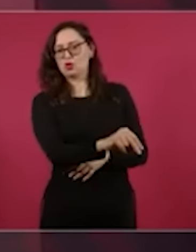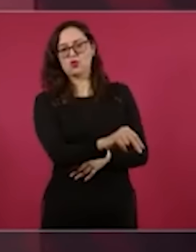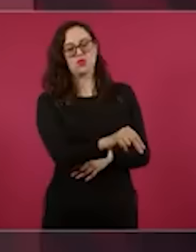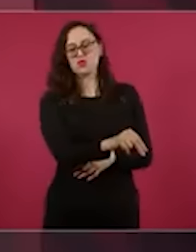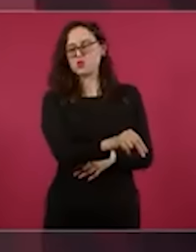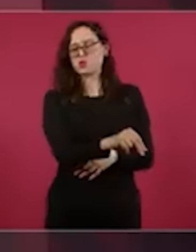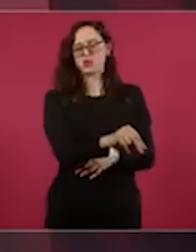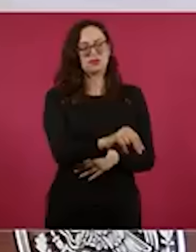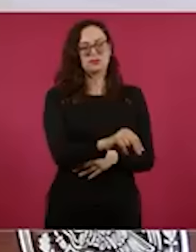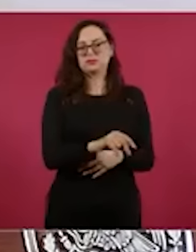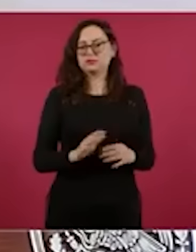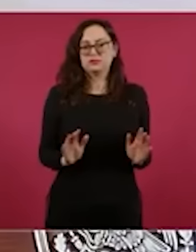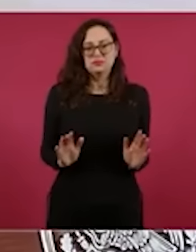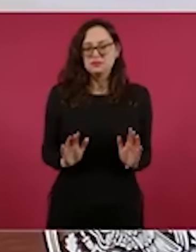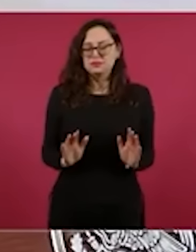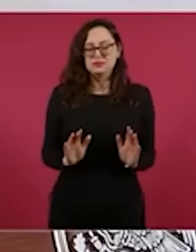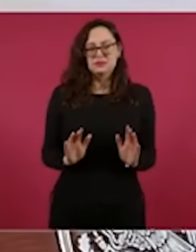esa